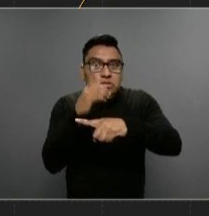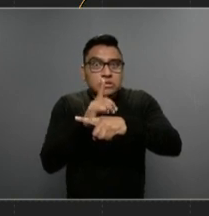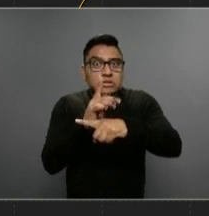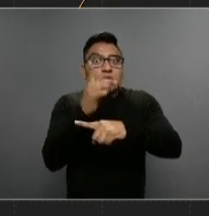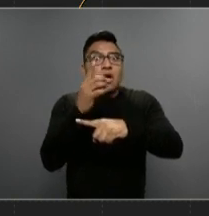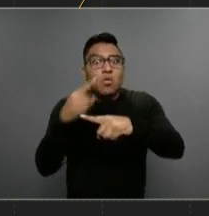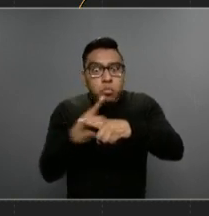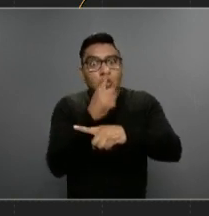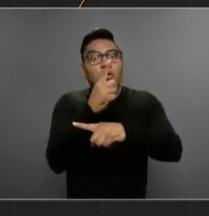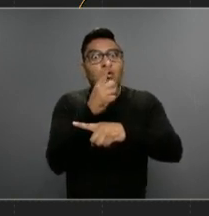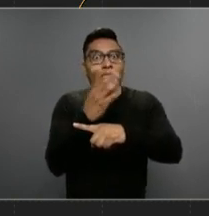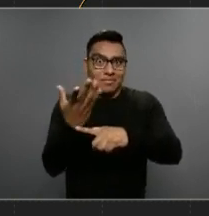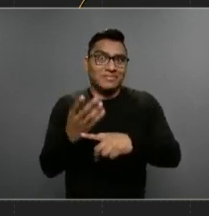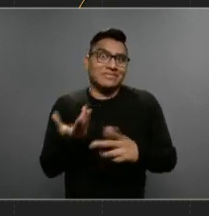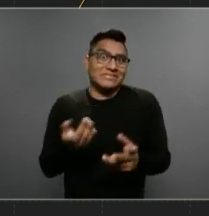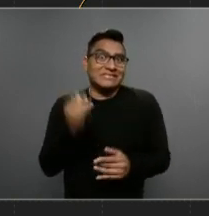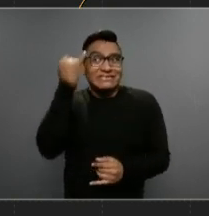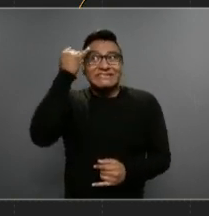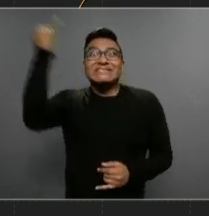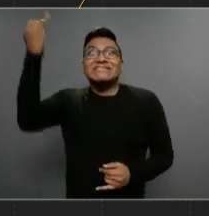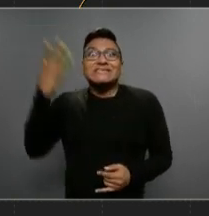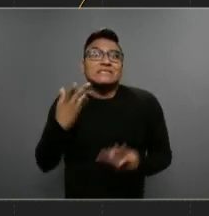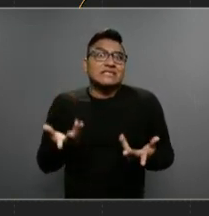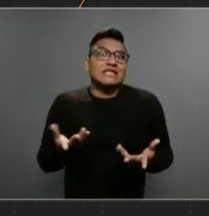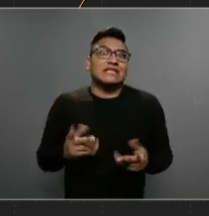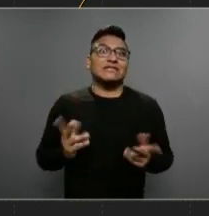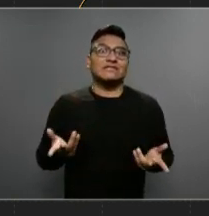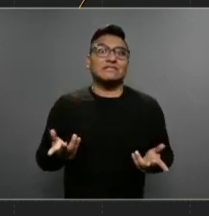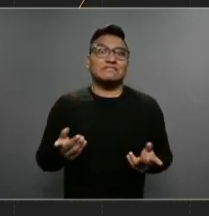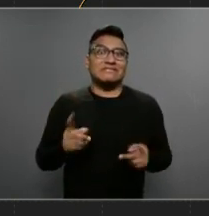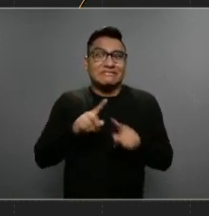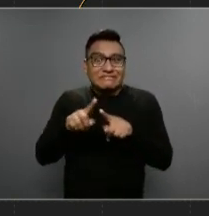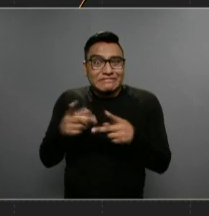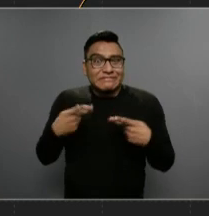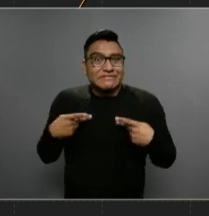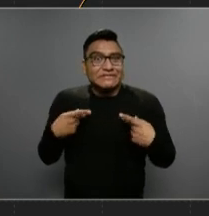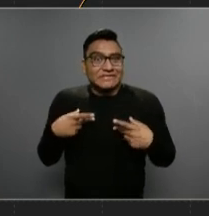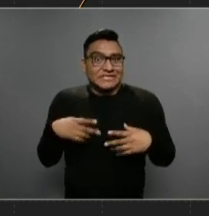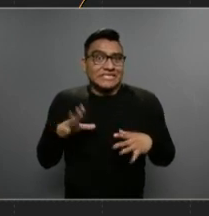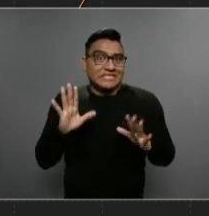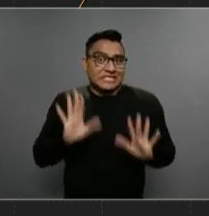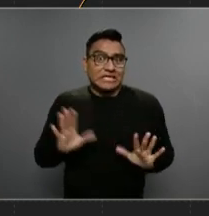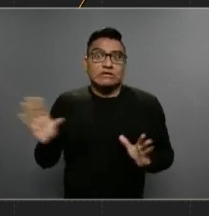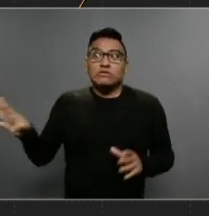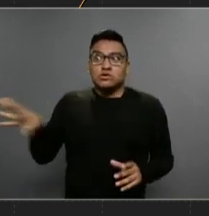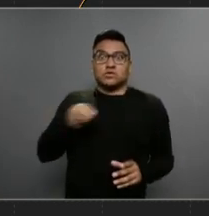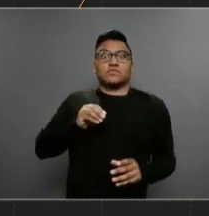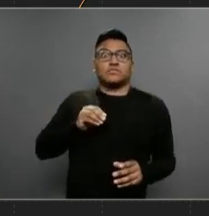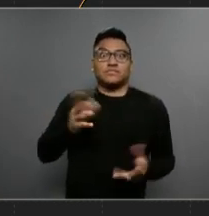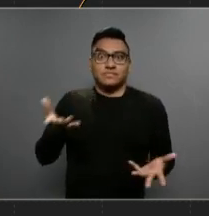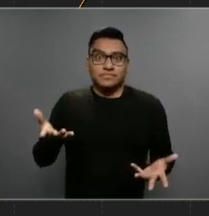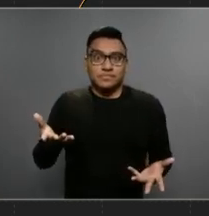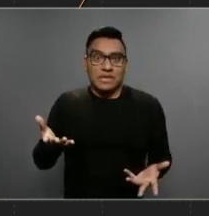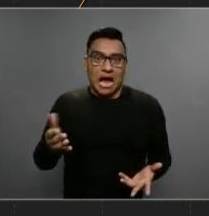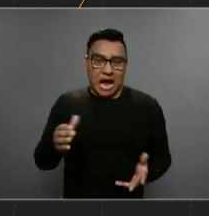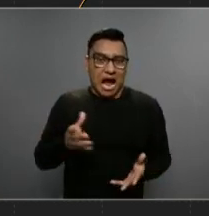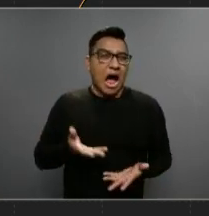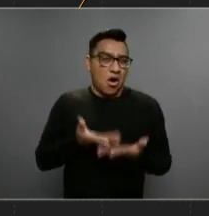un día, de repente. Sí. Imagínate tú la cantidad de casos. Ahora nos vamos a la otra